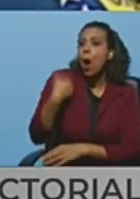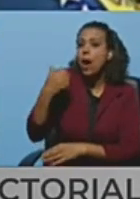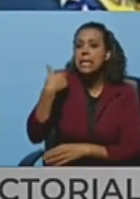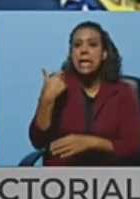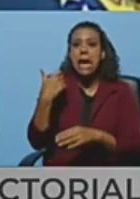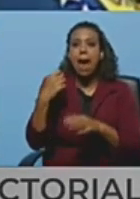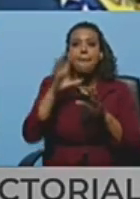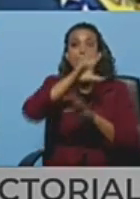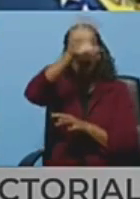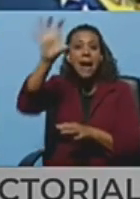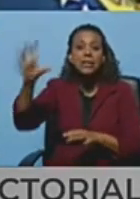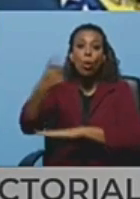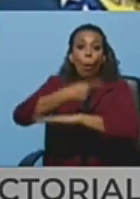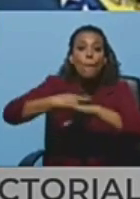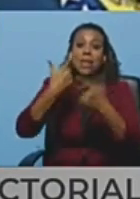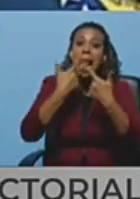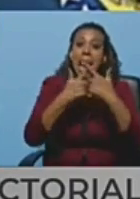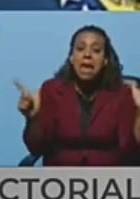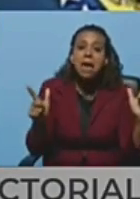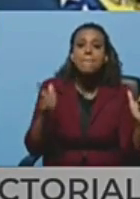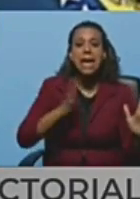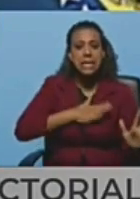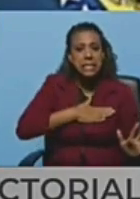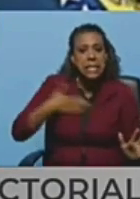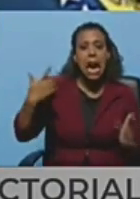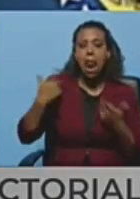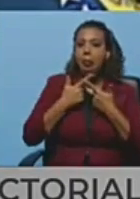cualquier forma de gobierno donde